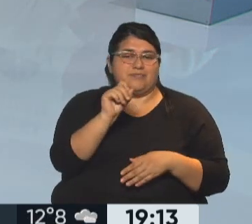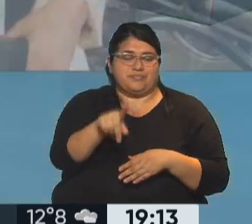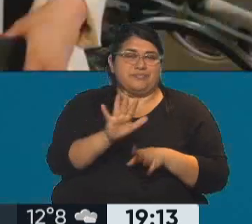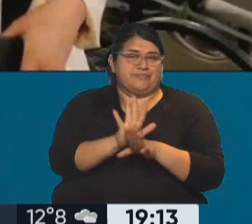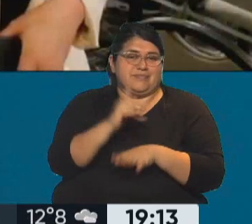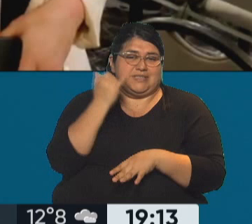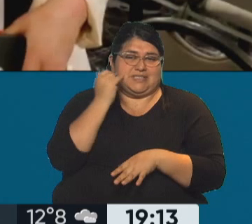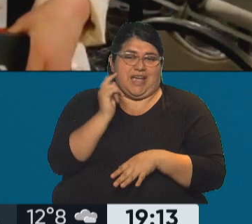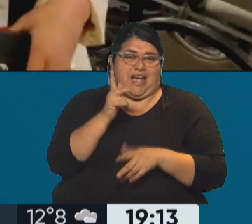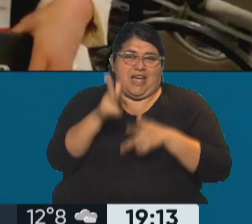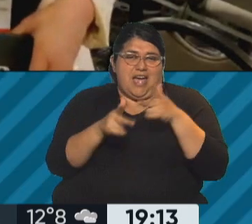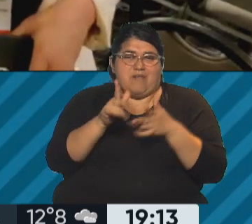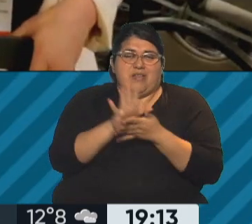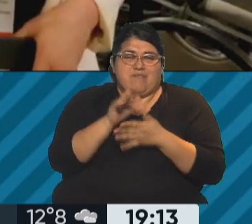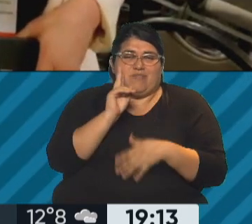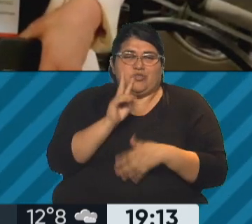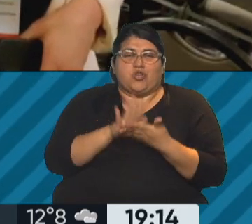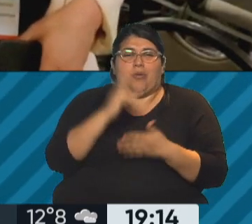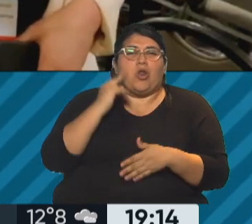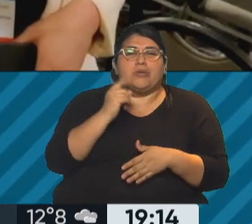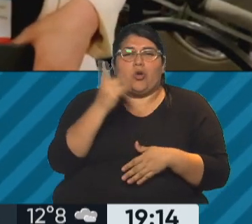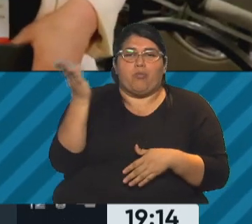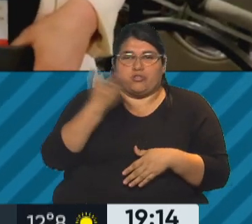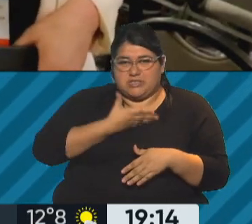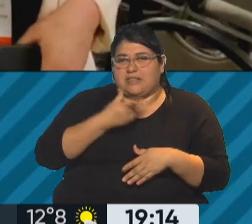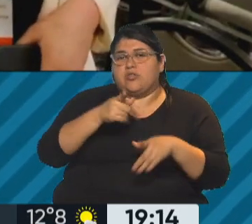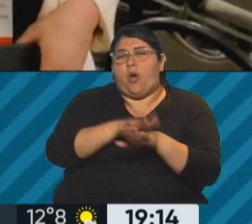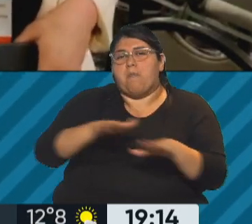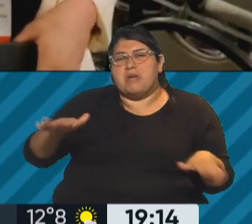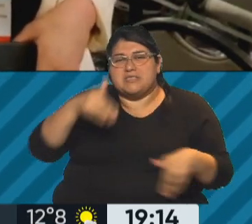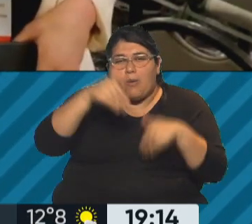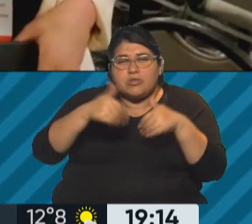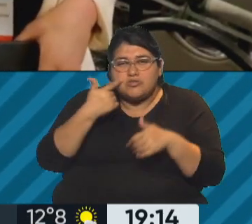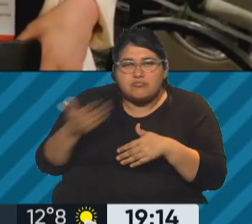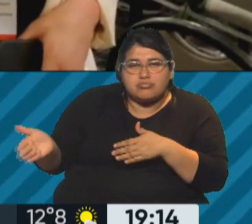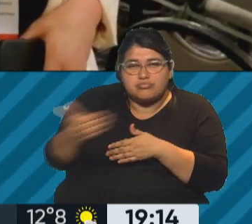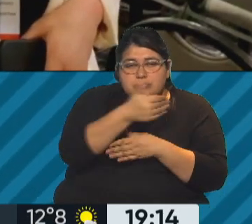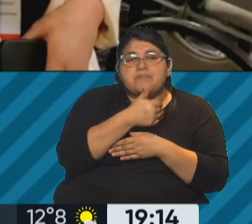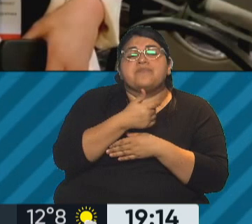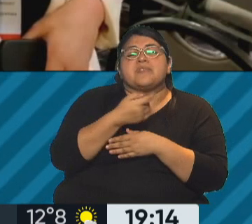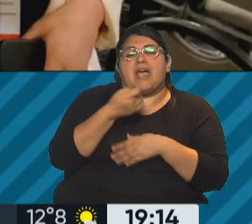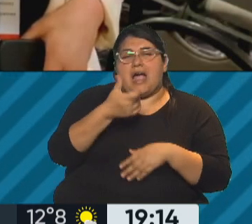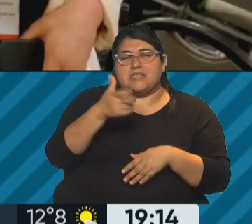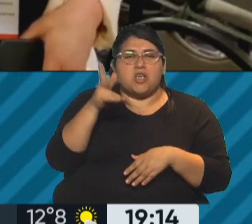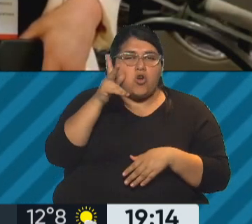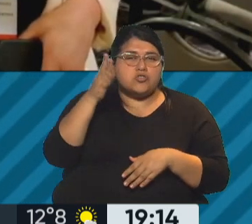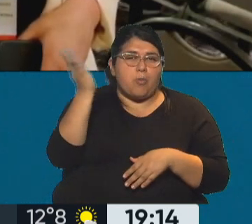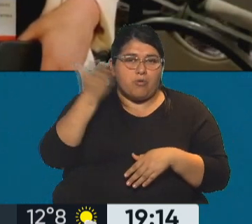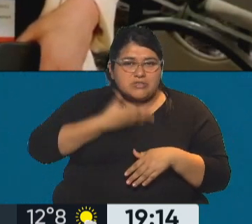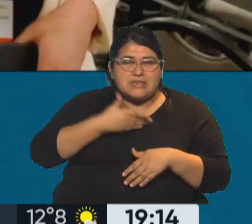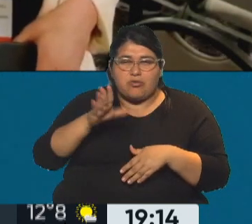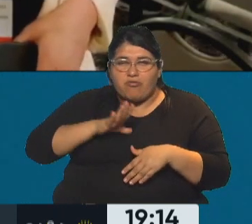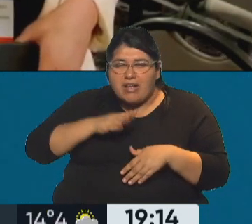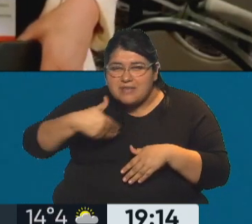cuando ya vamos del 91% es cruzado con lo cual falta poco más del 0 del 8% de disfrutar